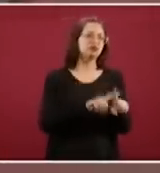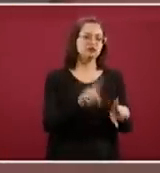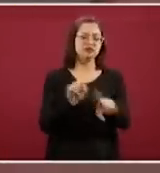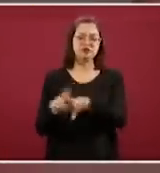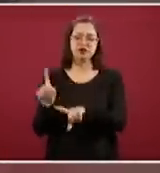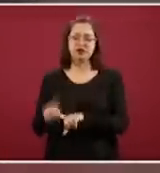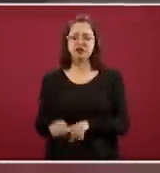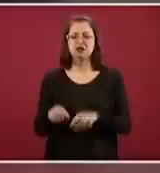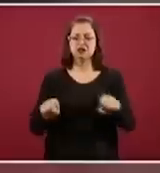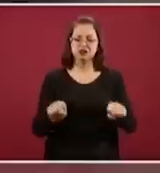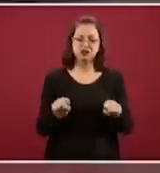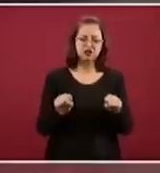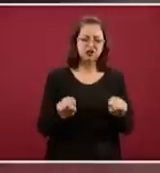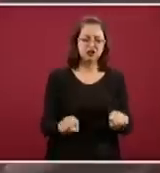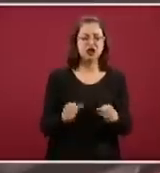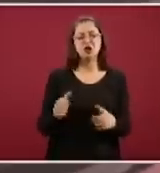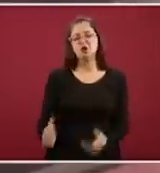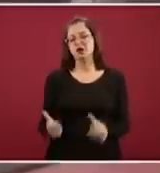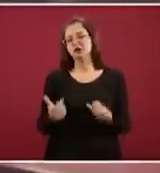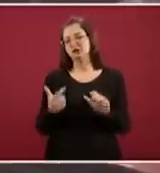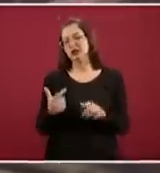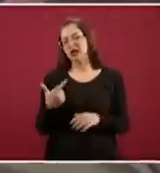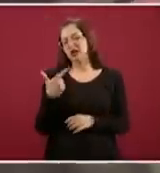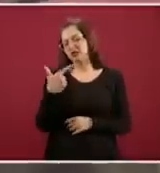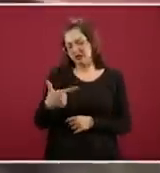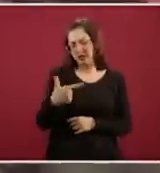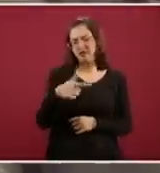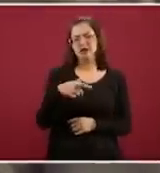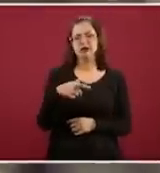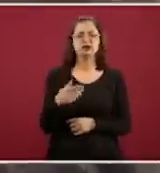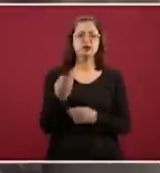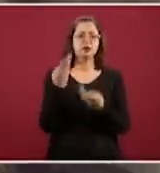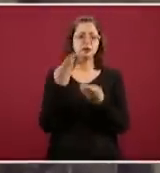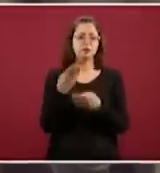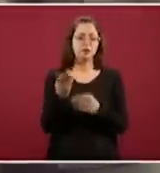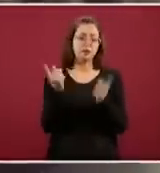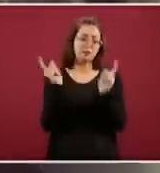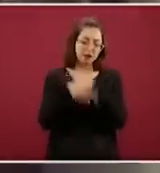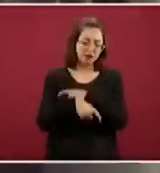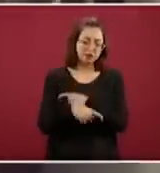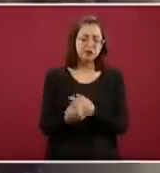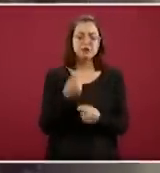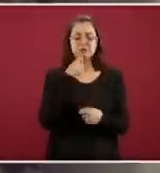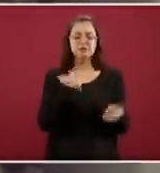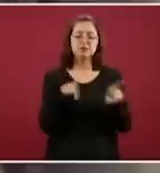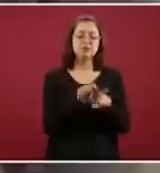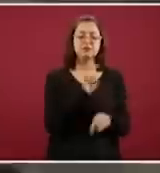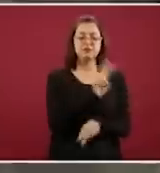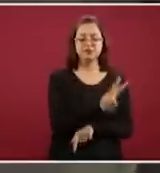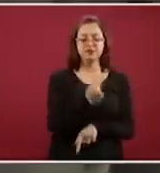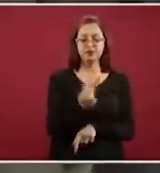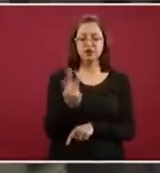7-Eleven, en Banamex, y pueden registrarse en la página que es